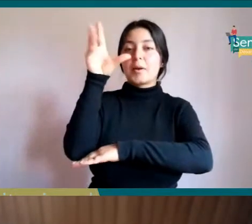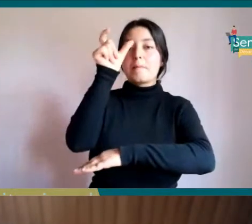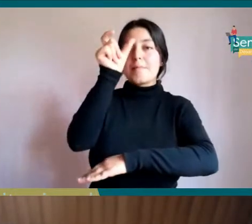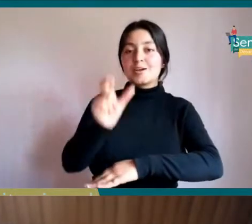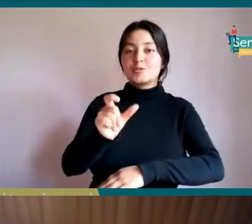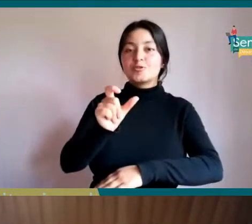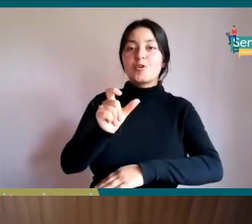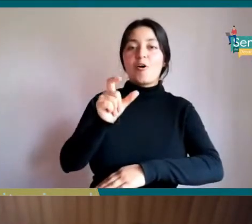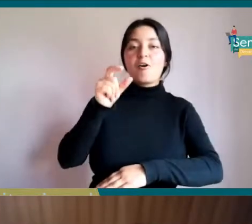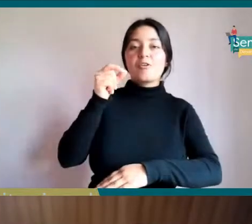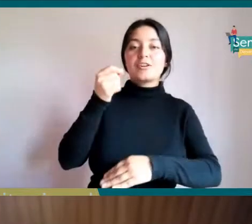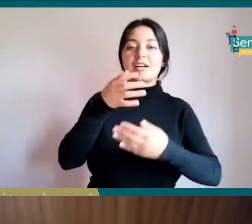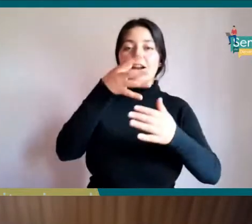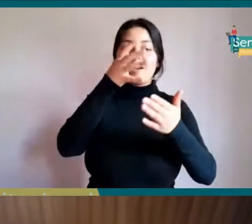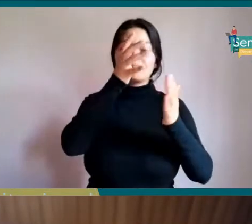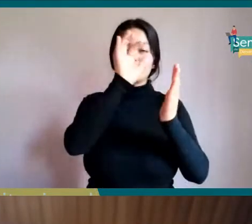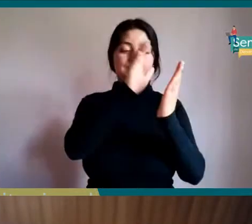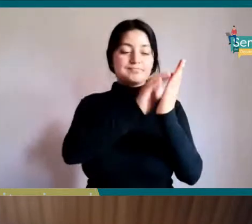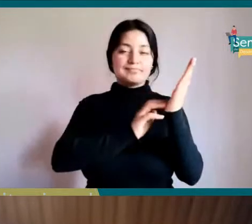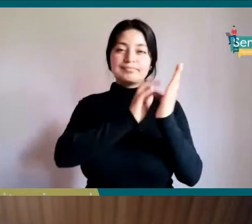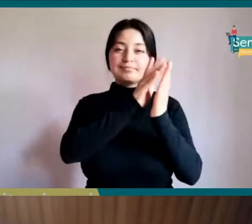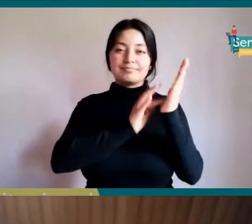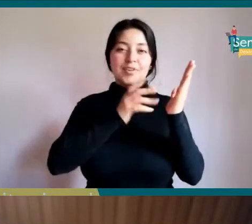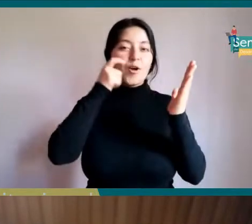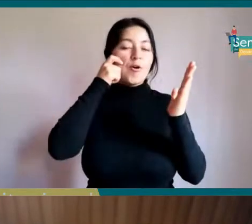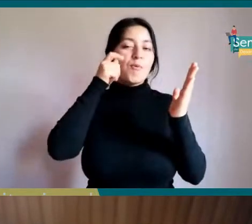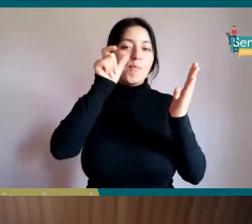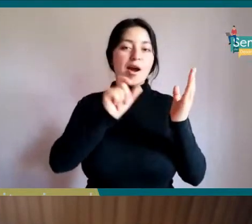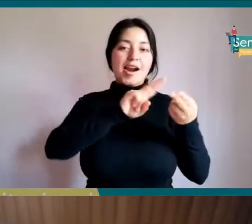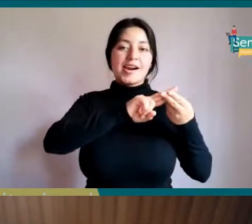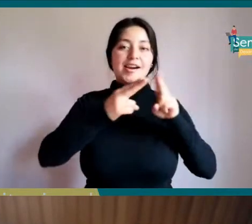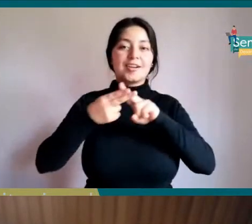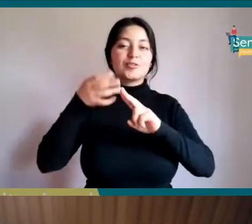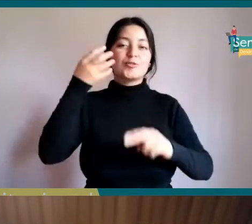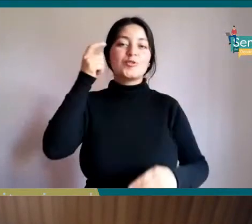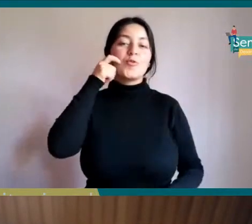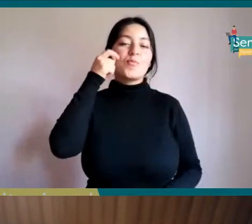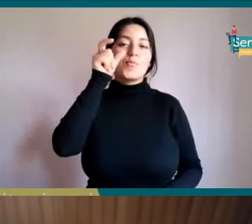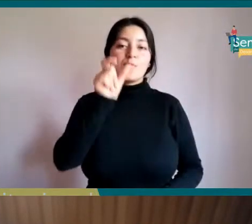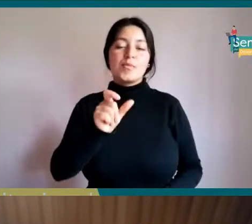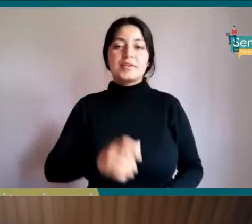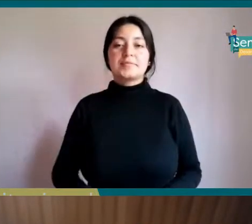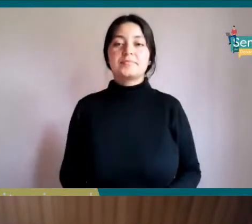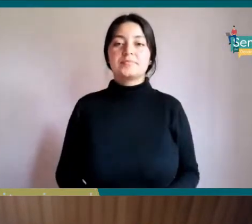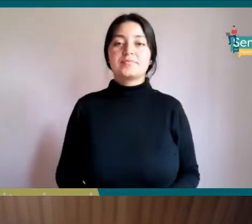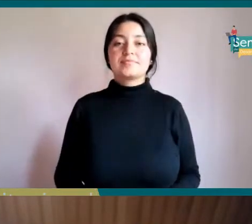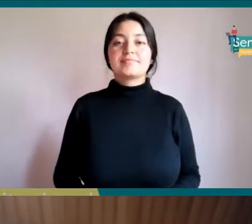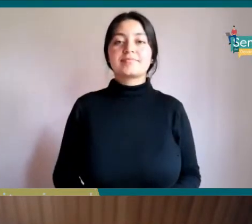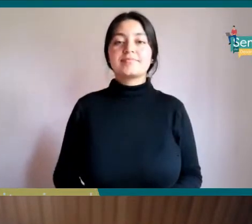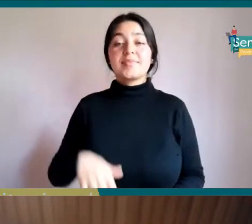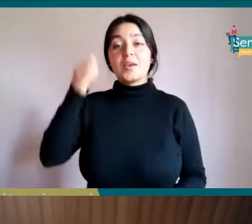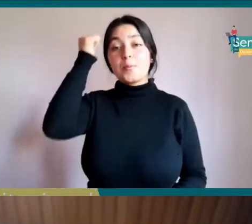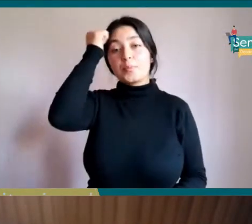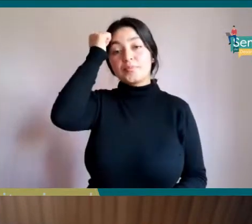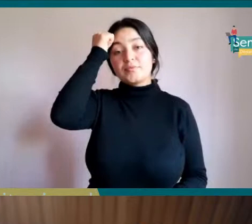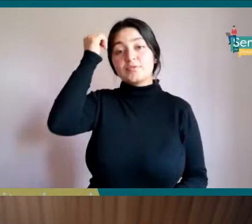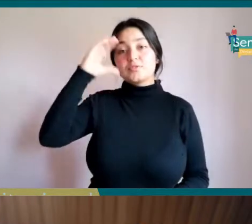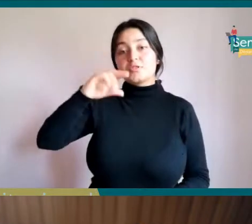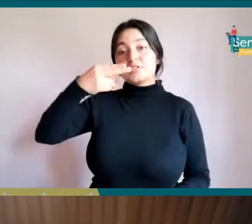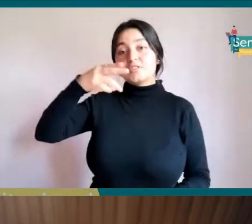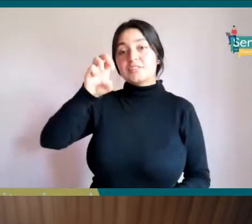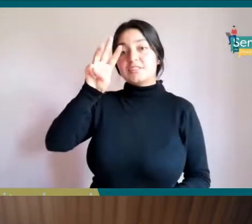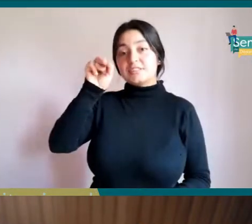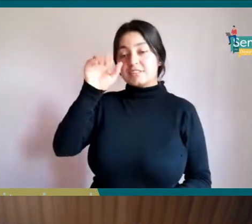bien. Santander es una cosa espectacular para que ustedes aprovechen. Y al profesor Chema también lo invitamos a las 6 de la tarde para